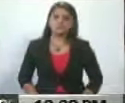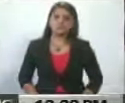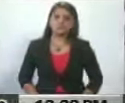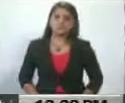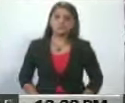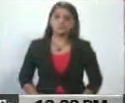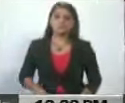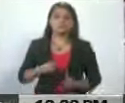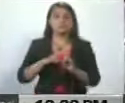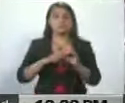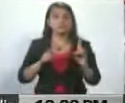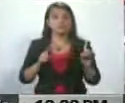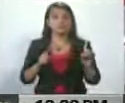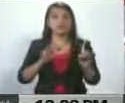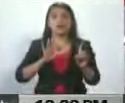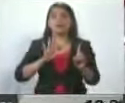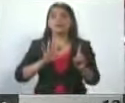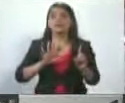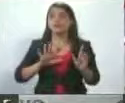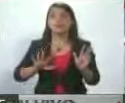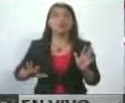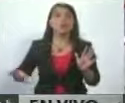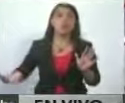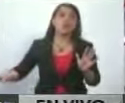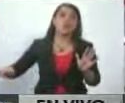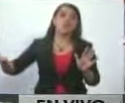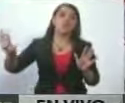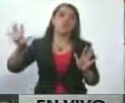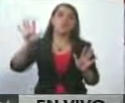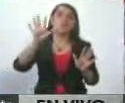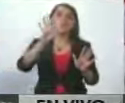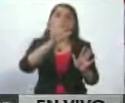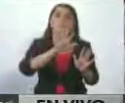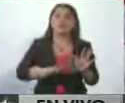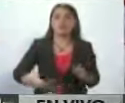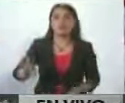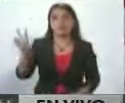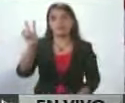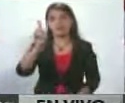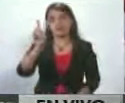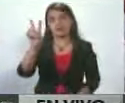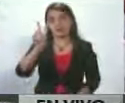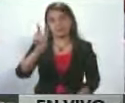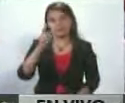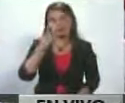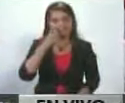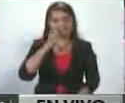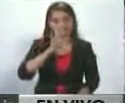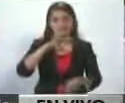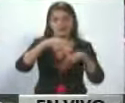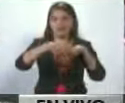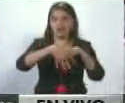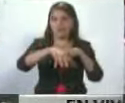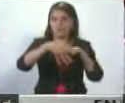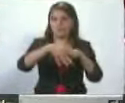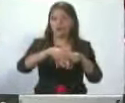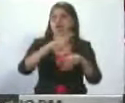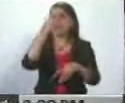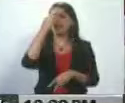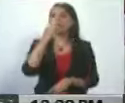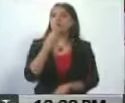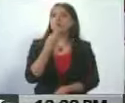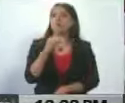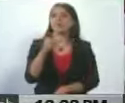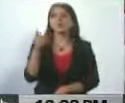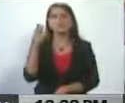Pero así pasó en todo el país. Miren, las movilizaciones. Allá en Los Teques, ¿tú sabes cuánto